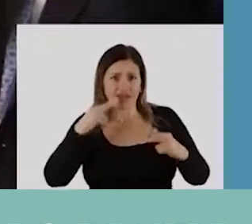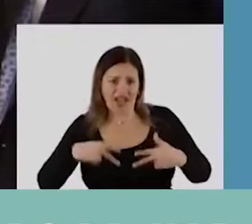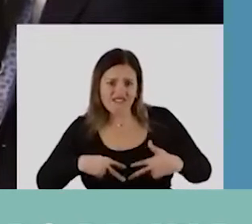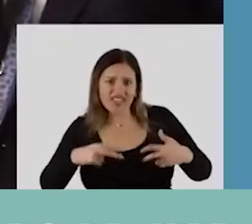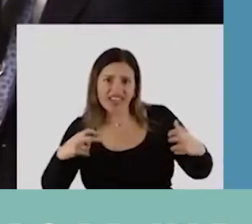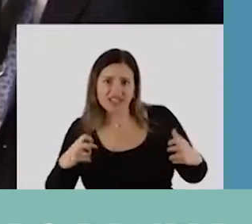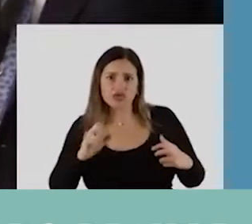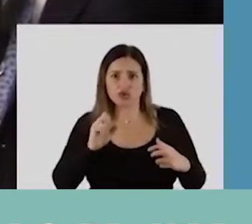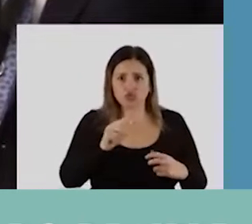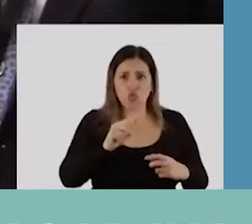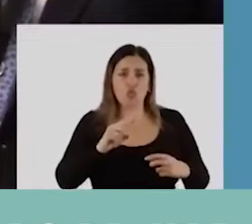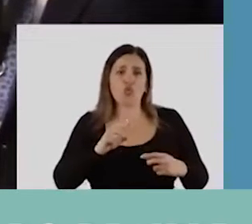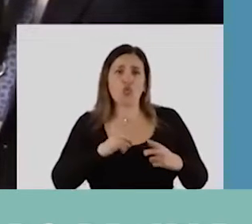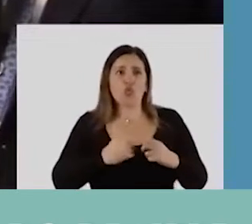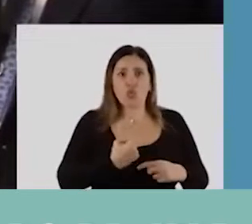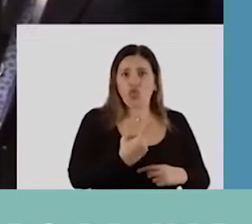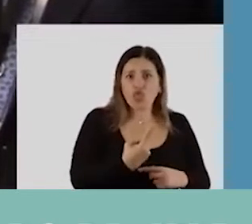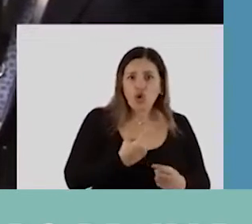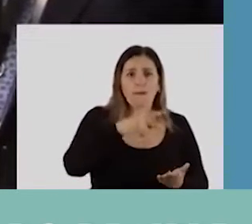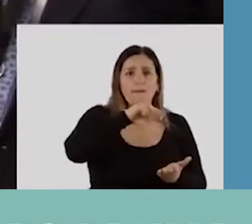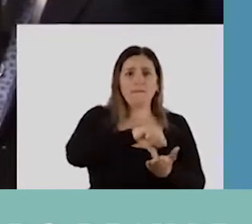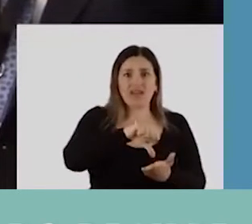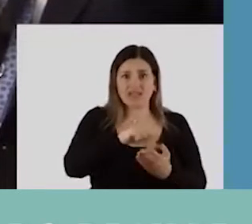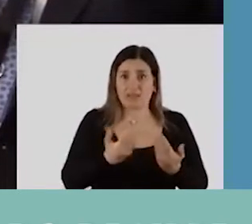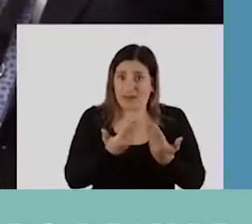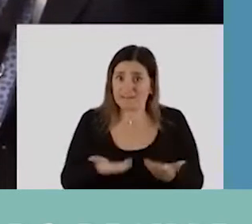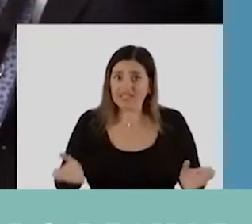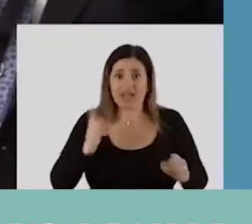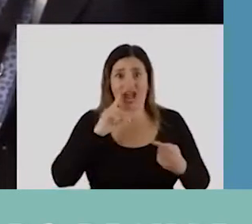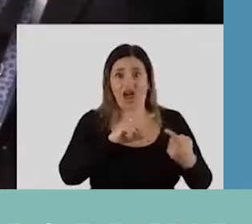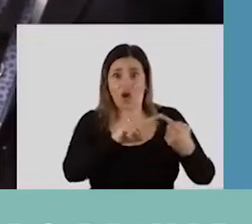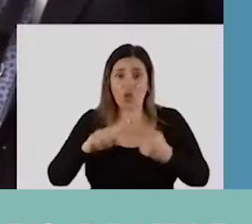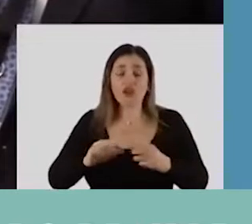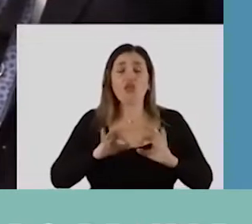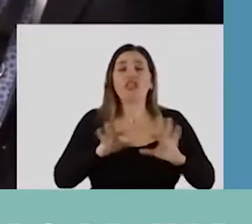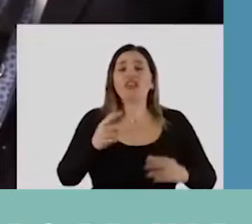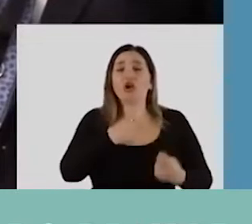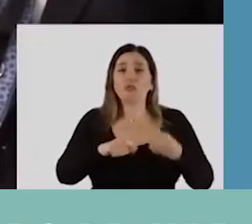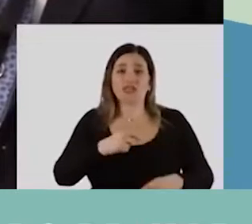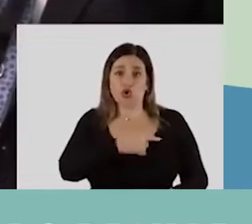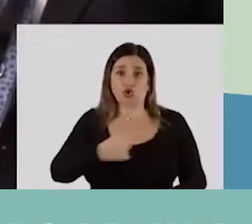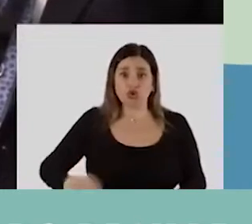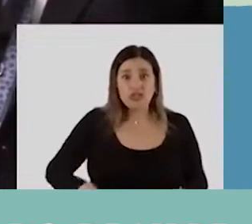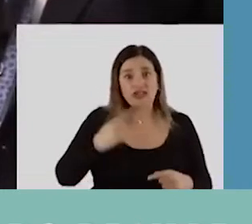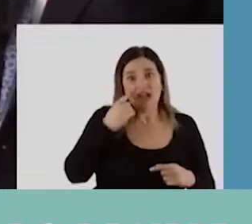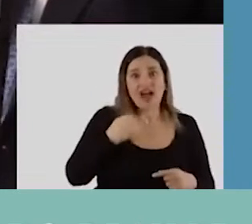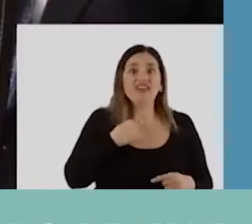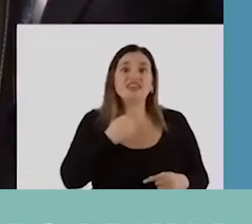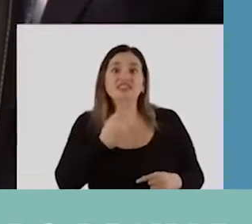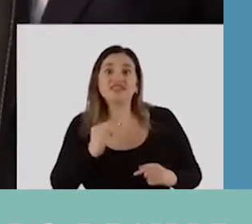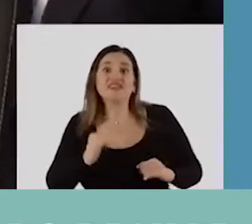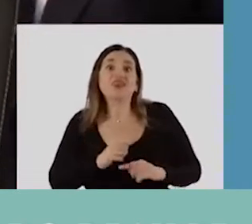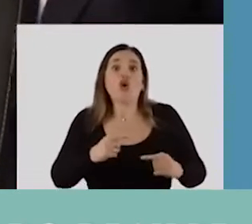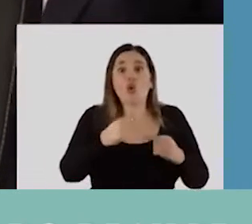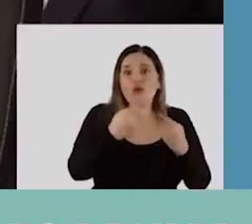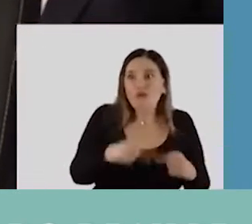o estudo bilateral de factibilidade para iniciar las negociaciones del Tratado de Libre Comercio con la